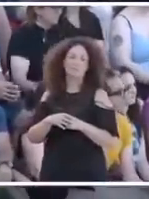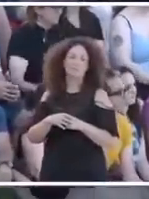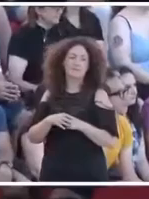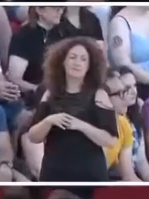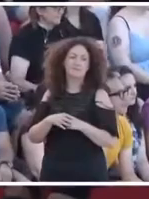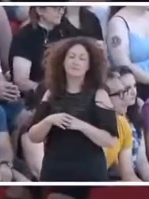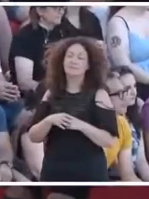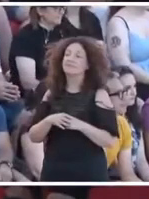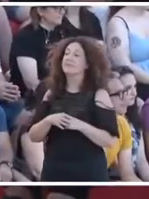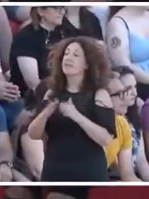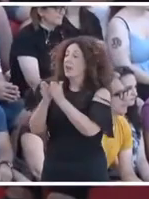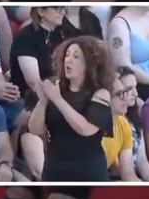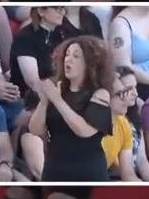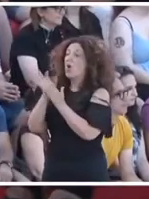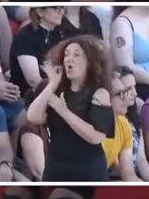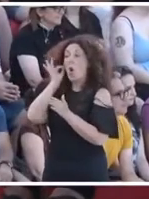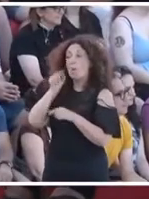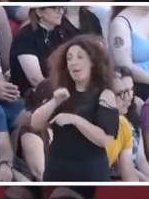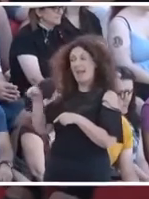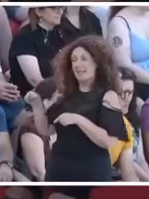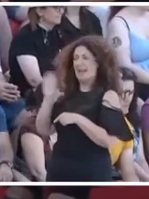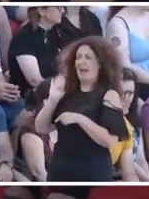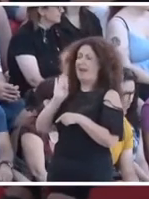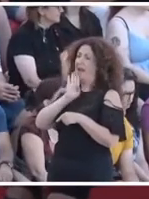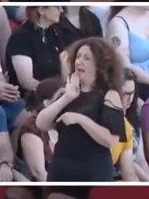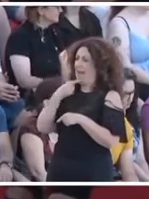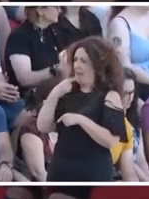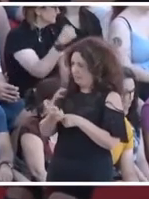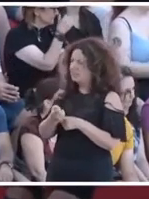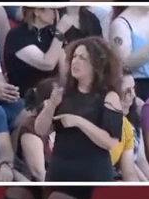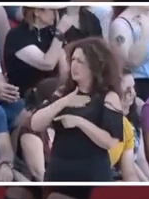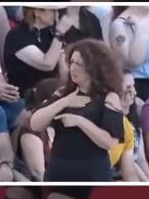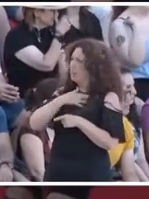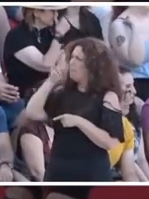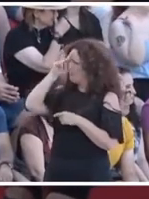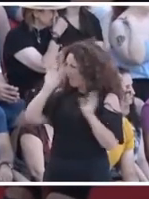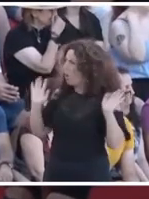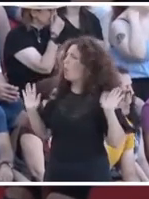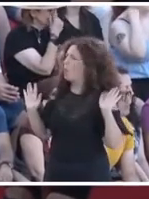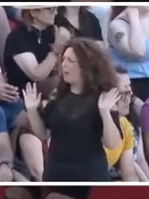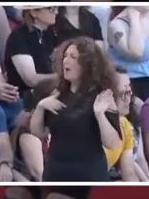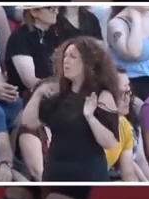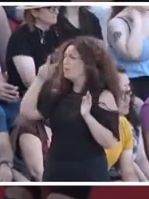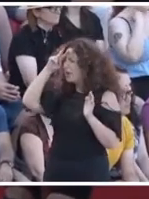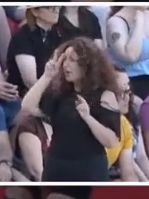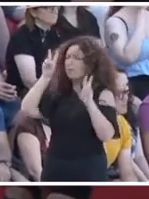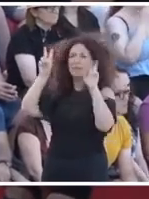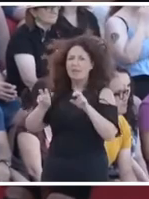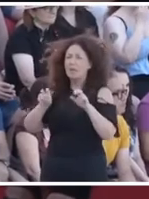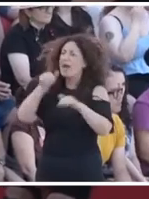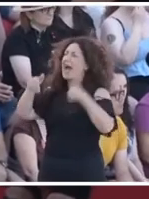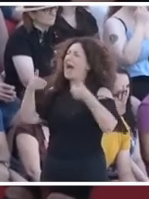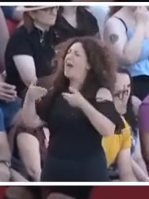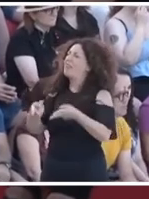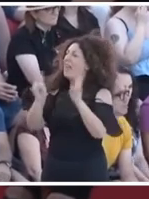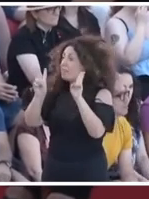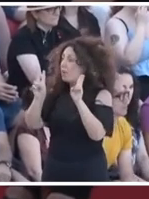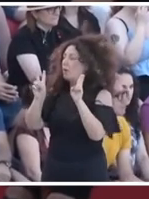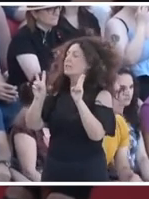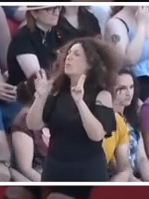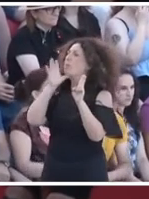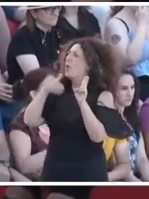Lo han dicho las compañeras. A mí me preocupa mucho, como demócrata, que a partir del próximo